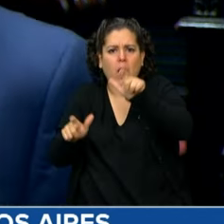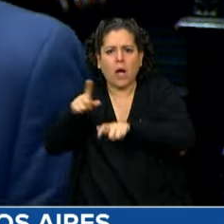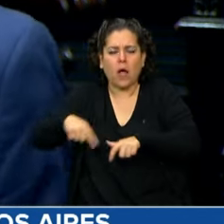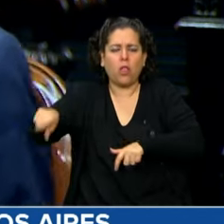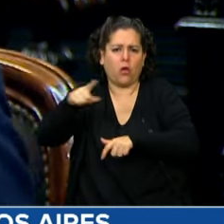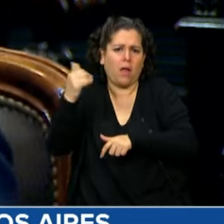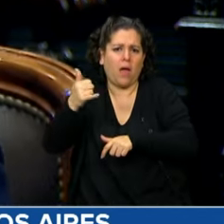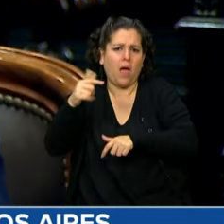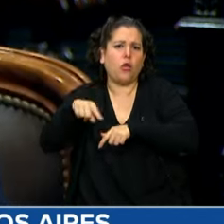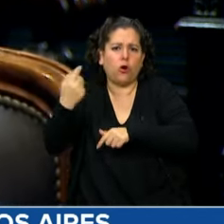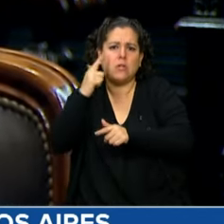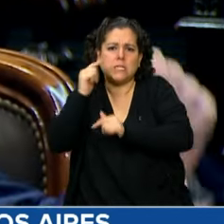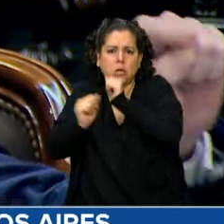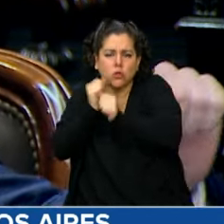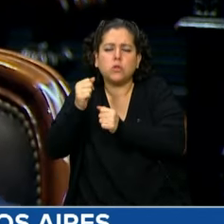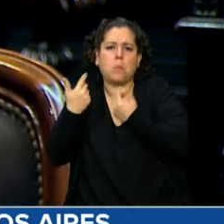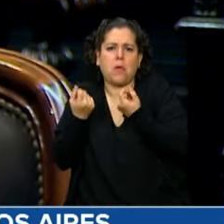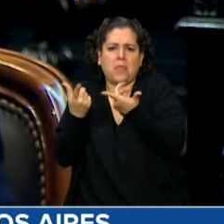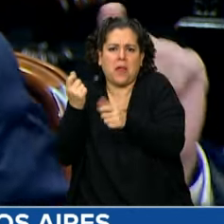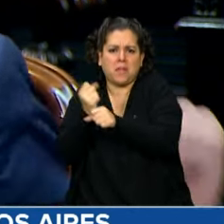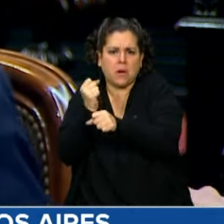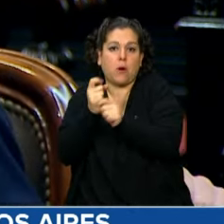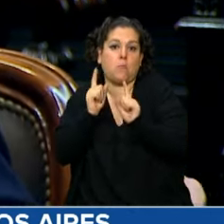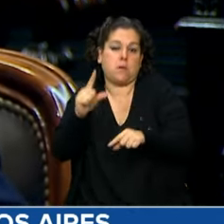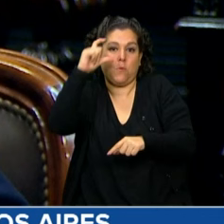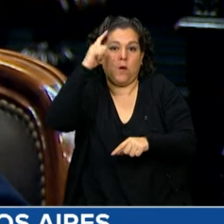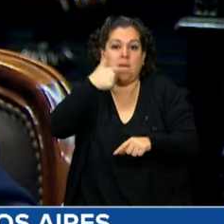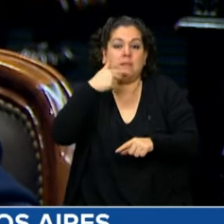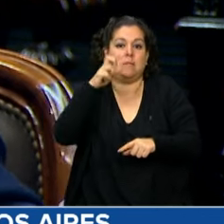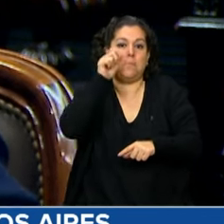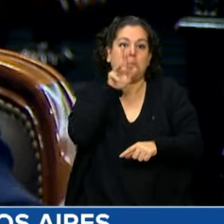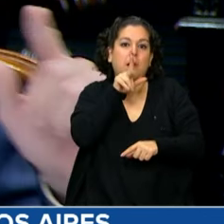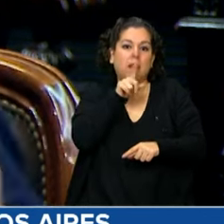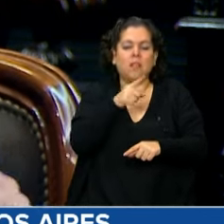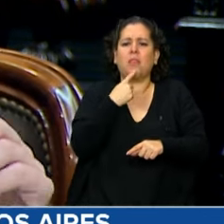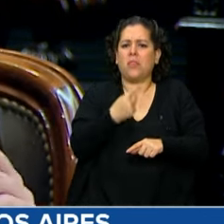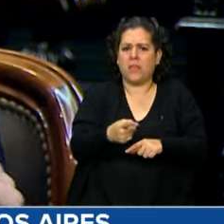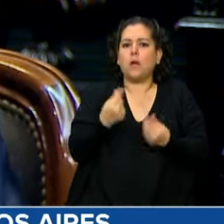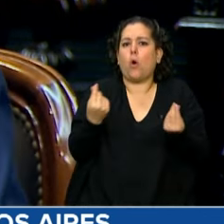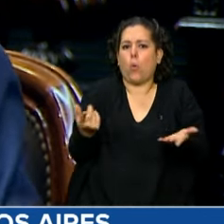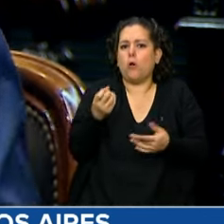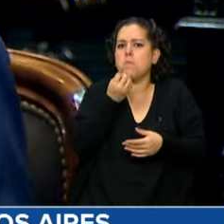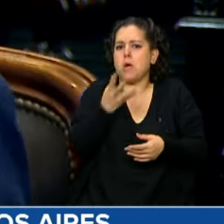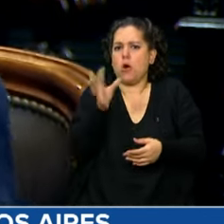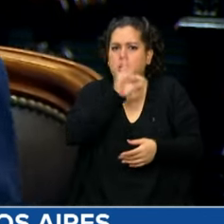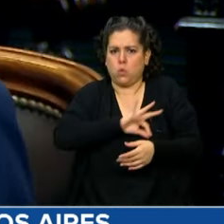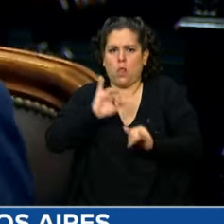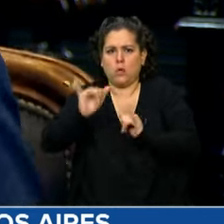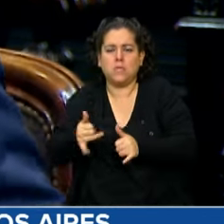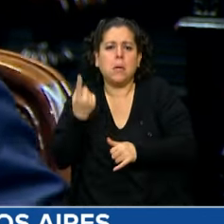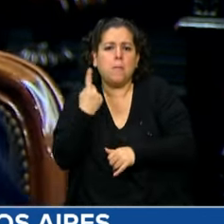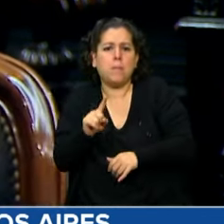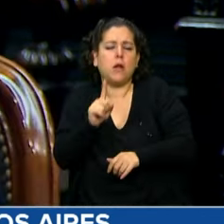industrias para que haya trabajo como dijo expert en sectores en los que somos competitivos con mejores sueldos Pero quién se